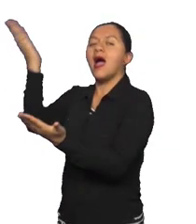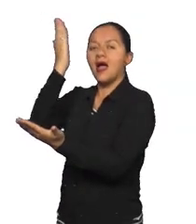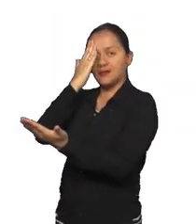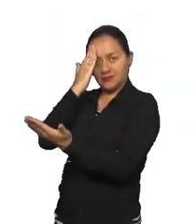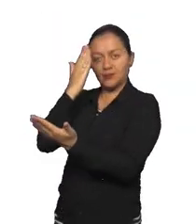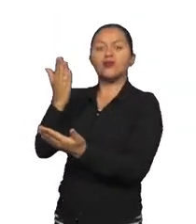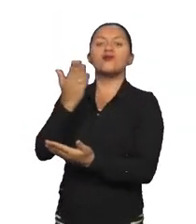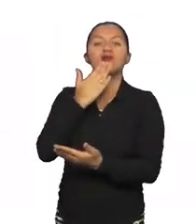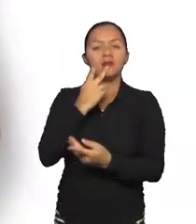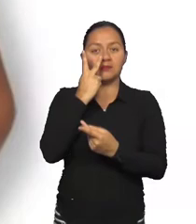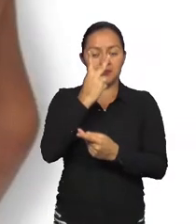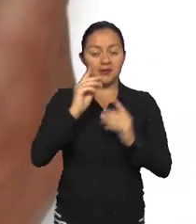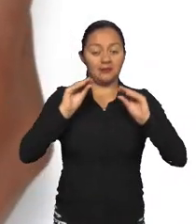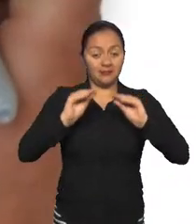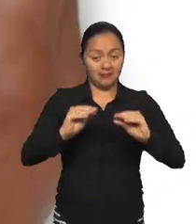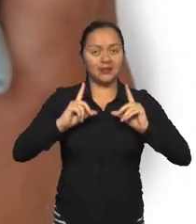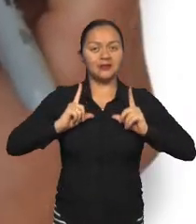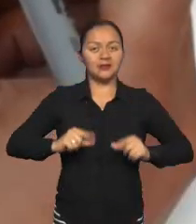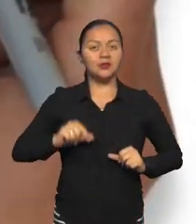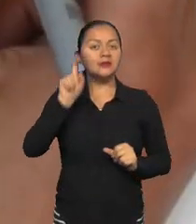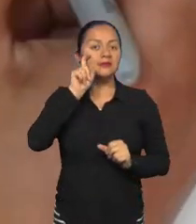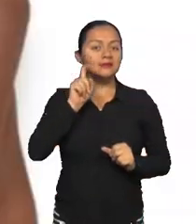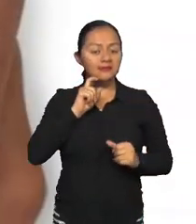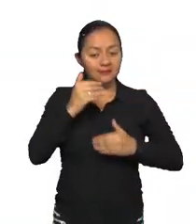reproductiva de las personas con discapacidad.